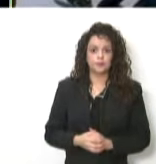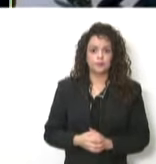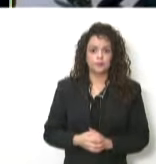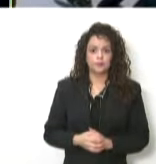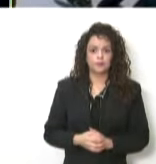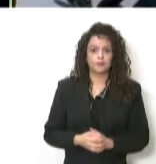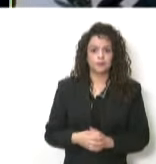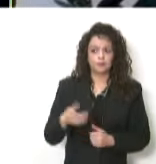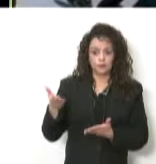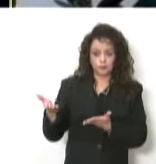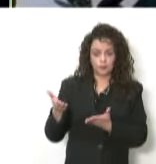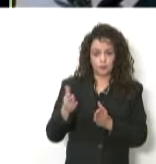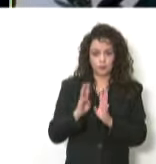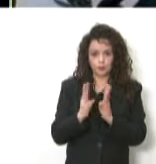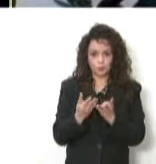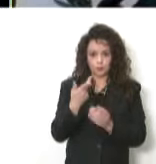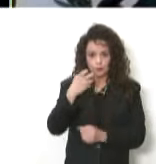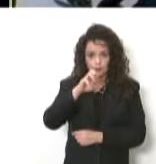Guerra.